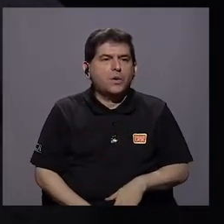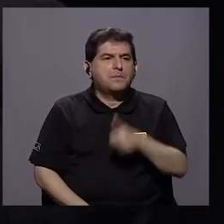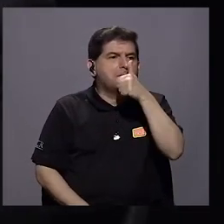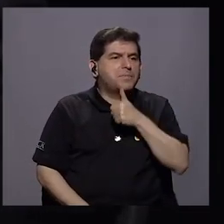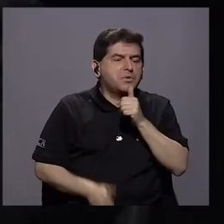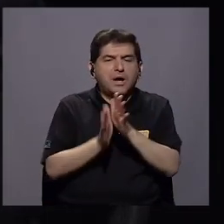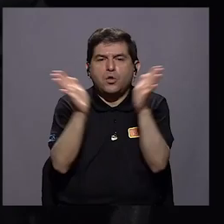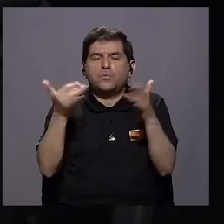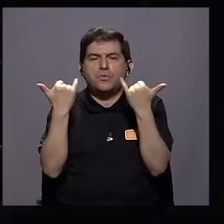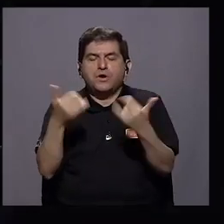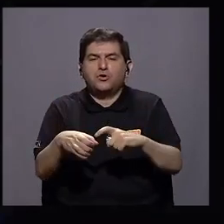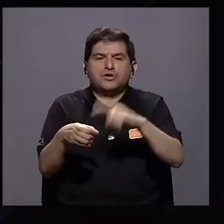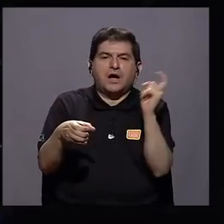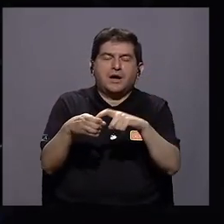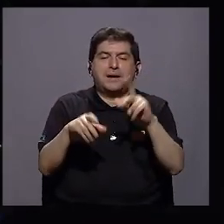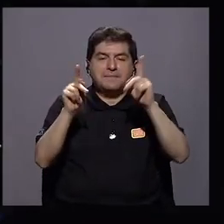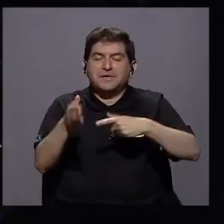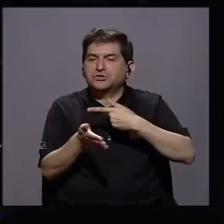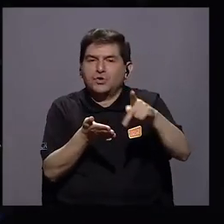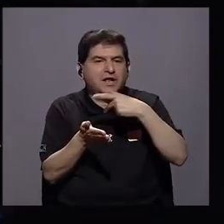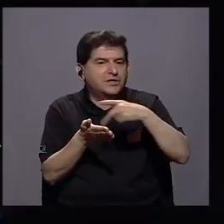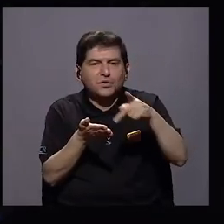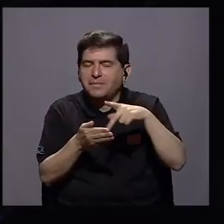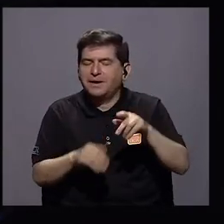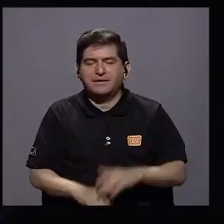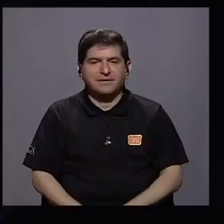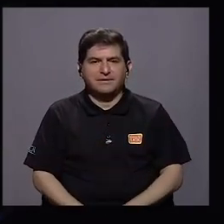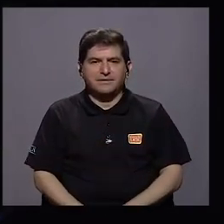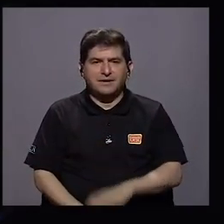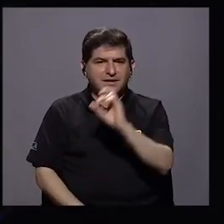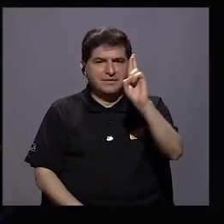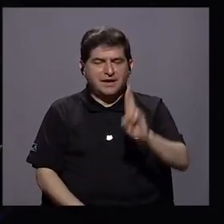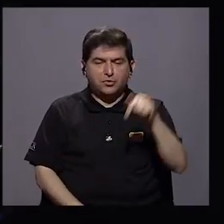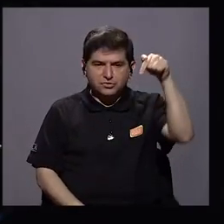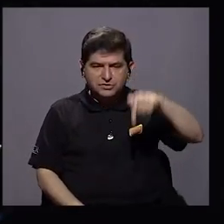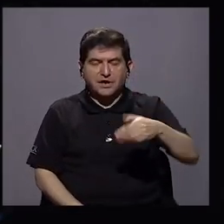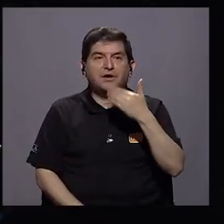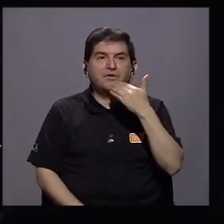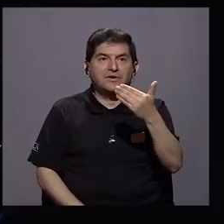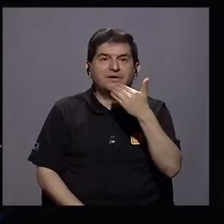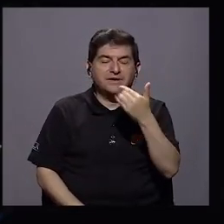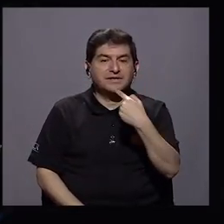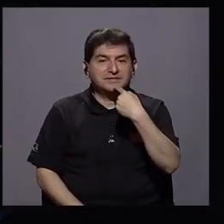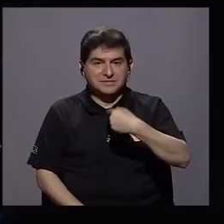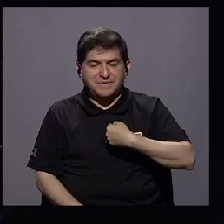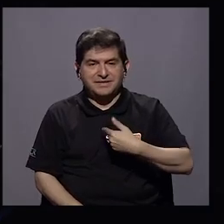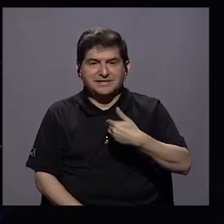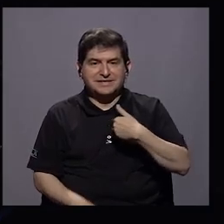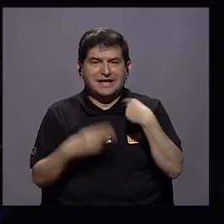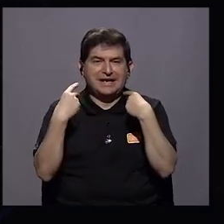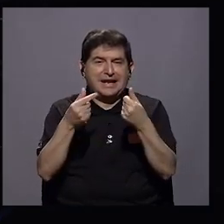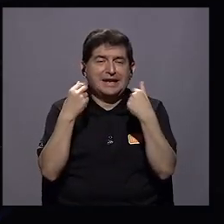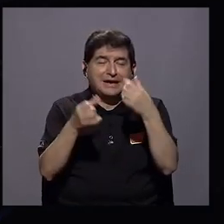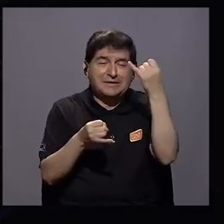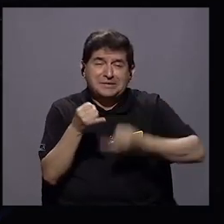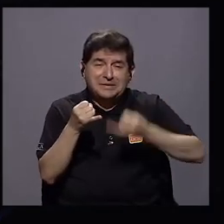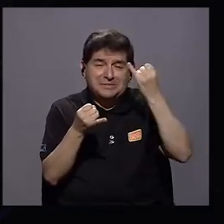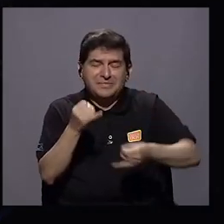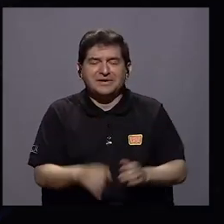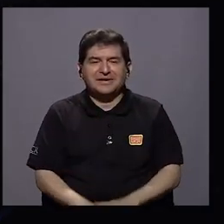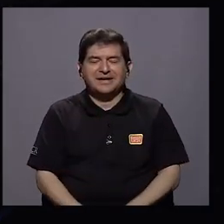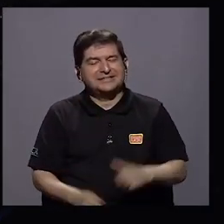privados. Mucha de la Costa Rica no está pudiendo pagar las escuelas. Mucha de la Costa Rica que tenemos es gracias a eso. Y por aquí me dicen, tenemos que correr, ya se nos acabó el